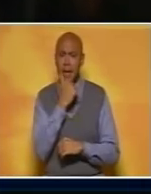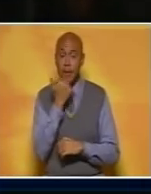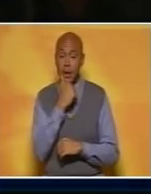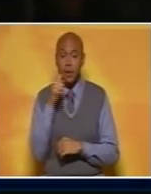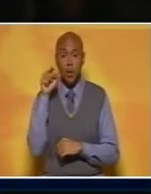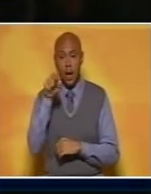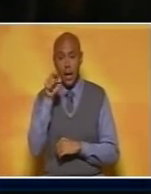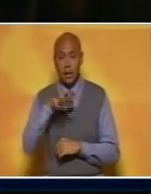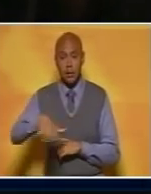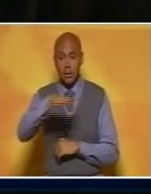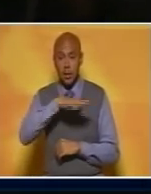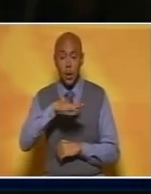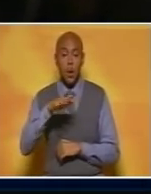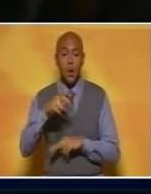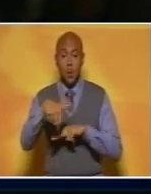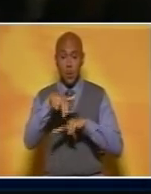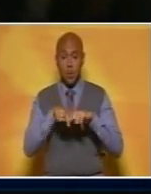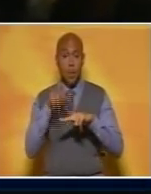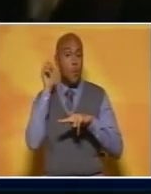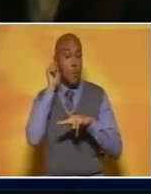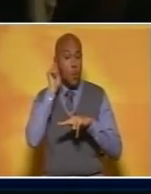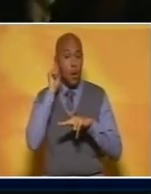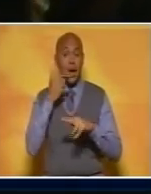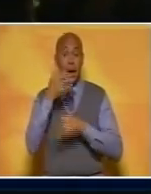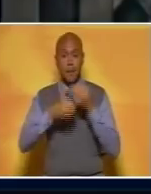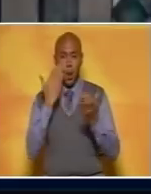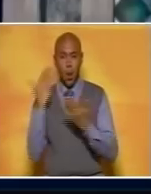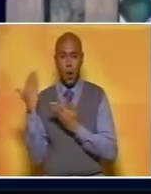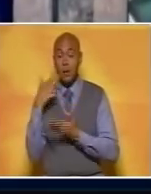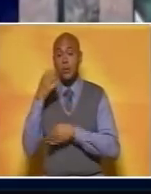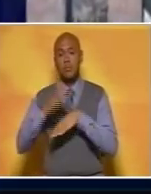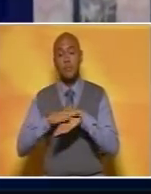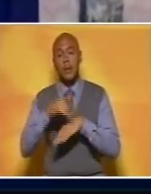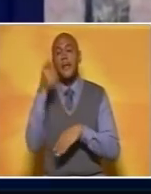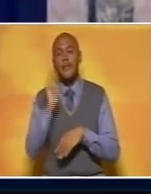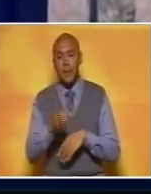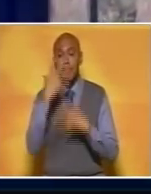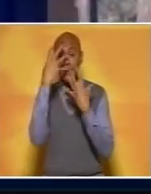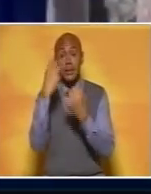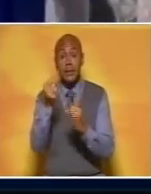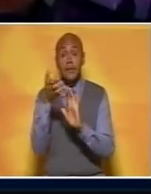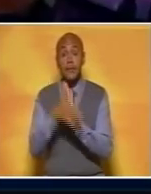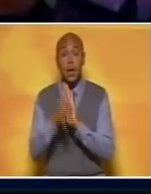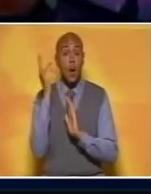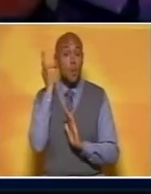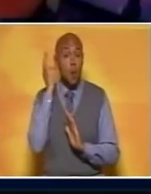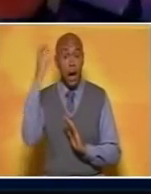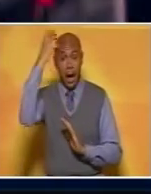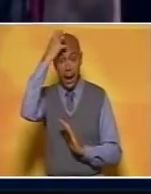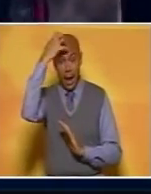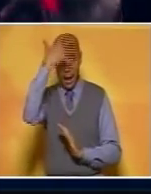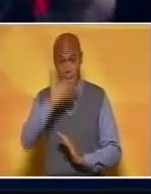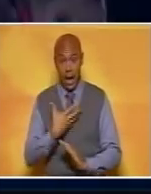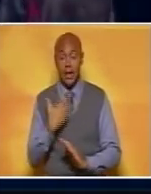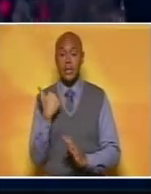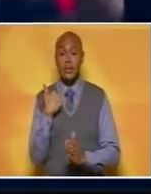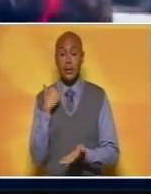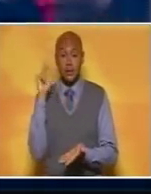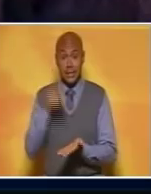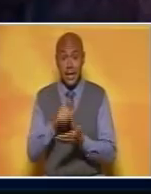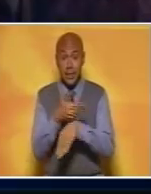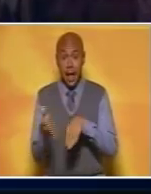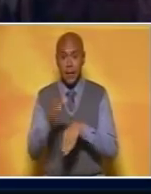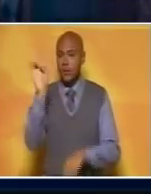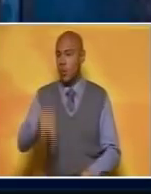Vegas, sentada sobre el piano, Madonna dijo a sus fanáticos que debían entender que una reina nunca llega tarde. Algo que